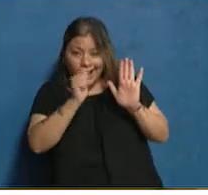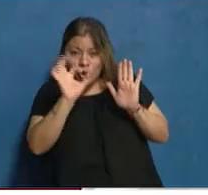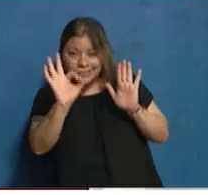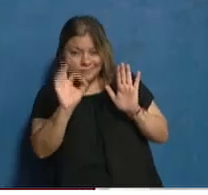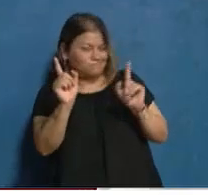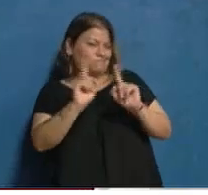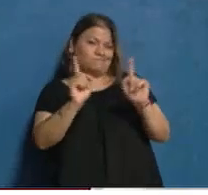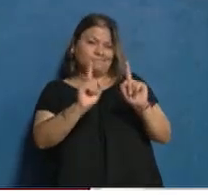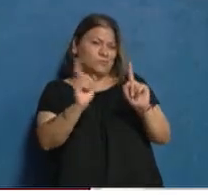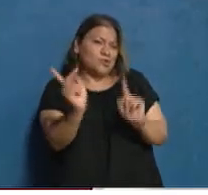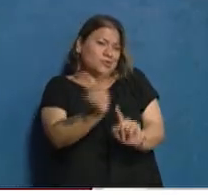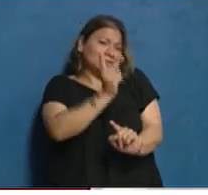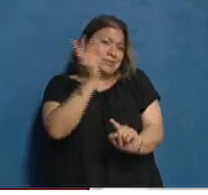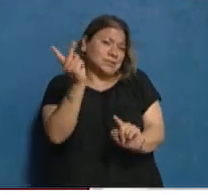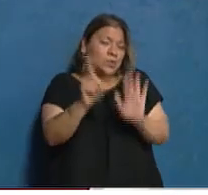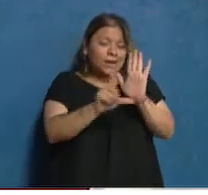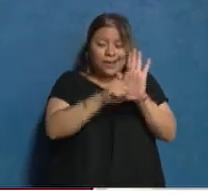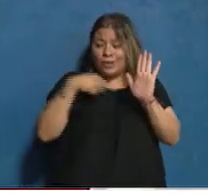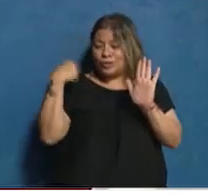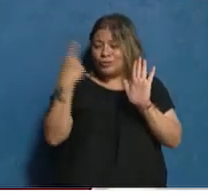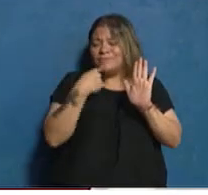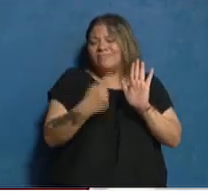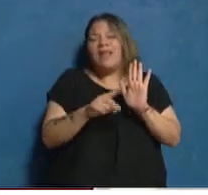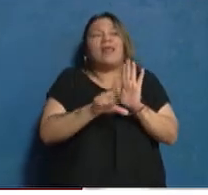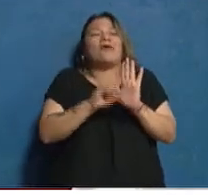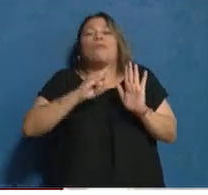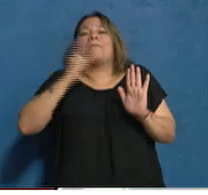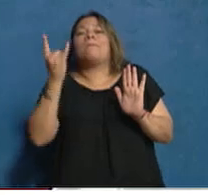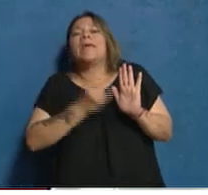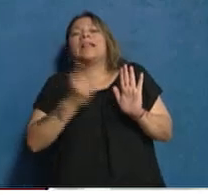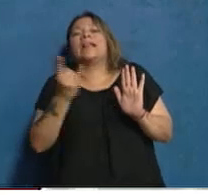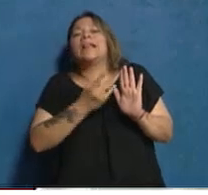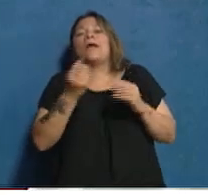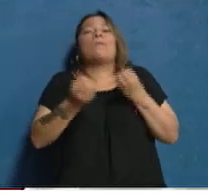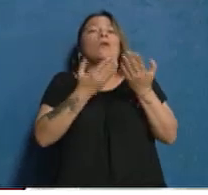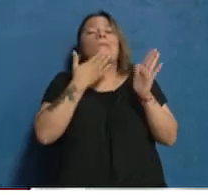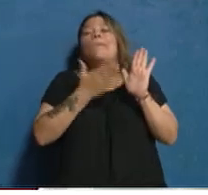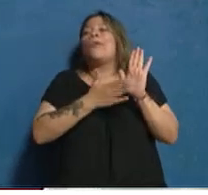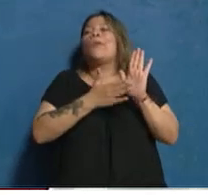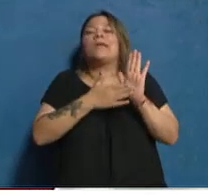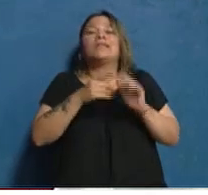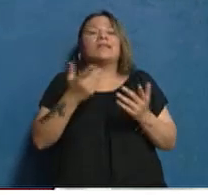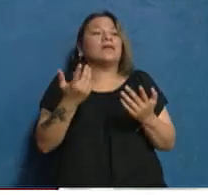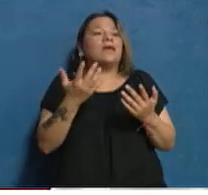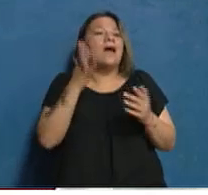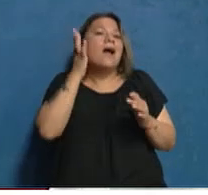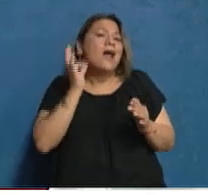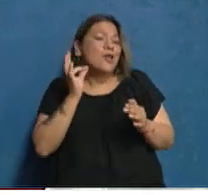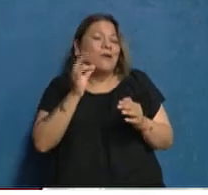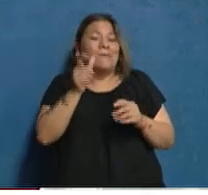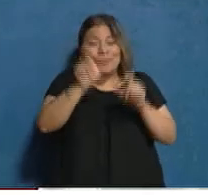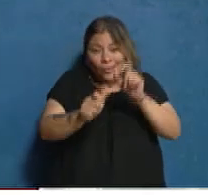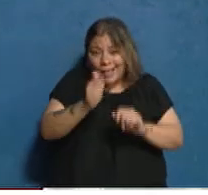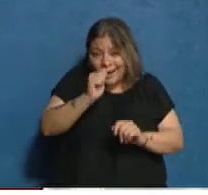una ley que nosotros decimos demagógica. ¿Por qué? Porque promete que algo que no va a